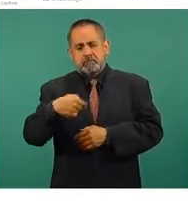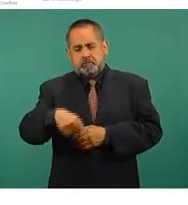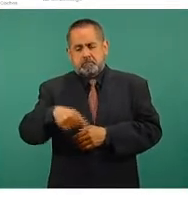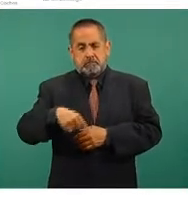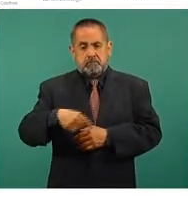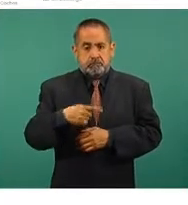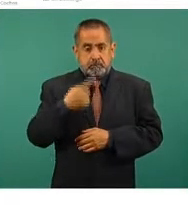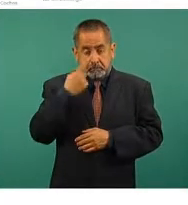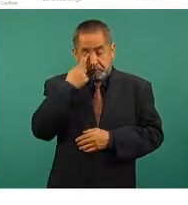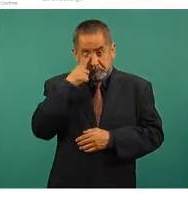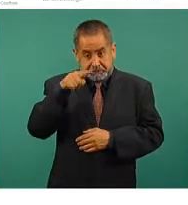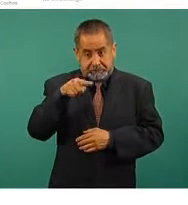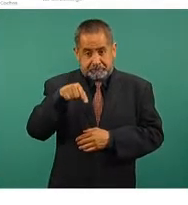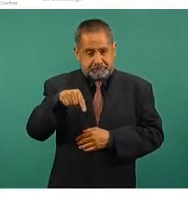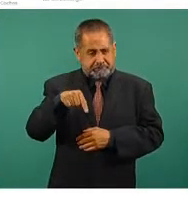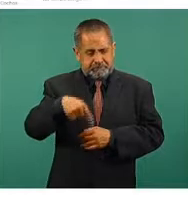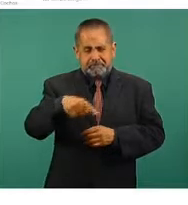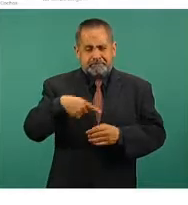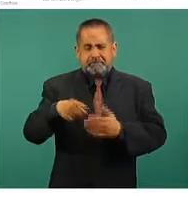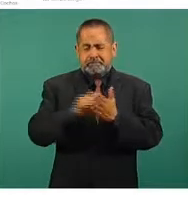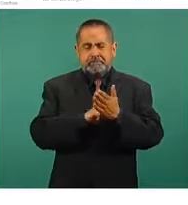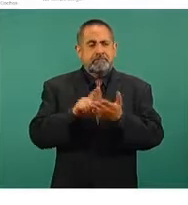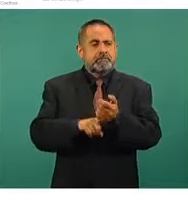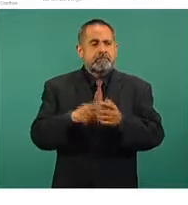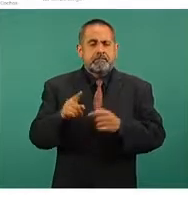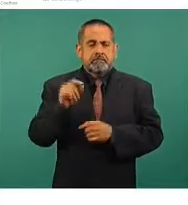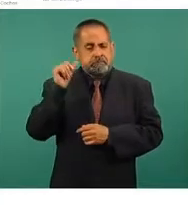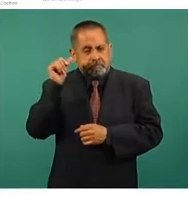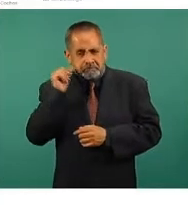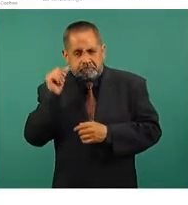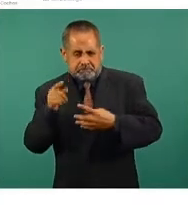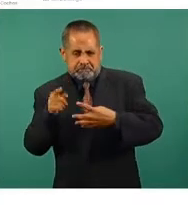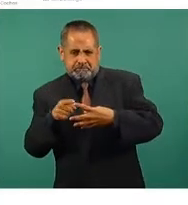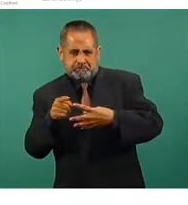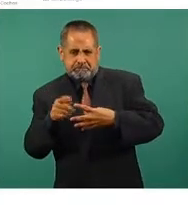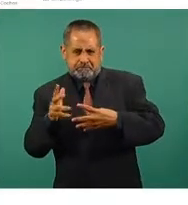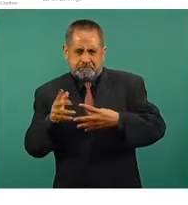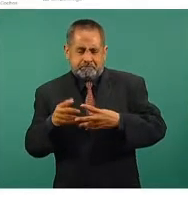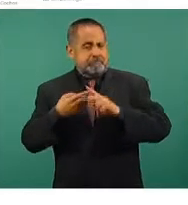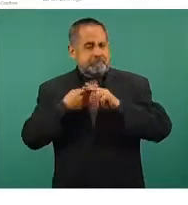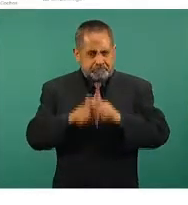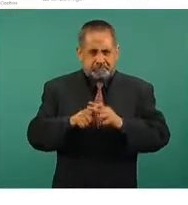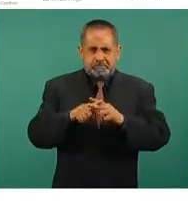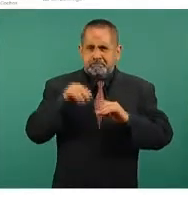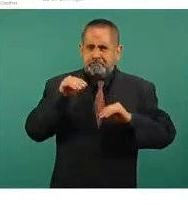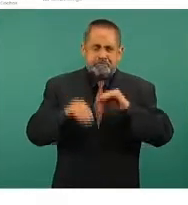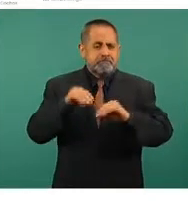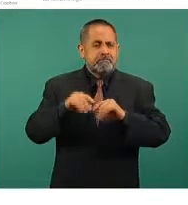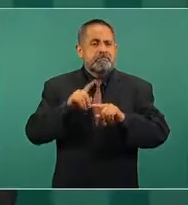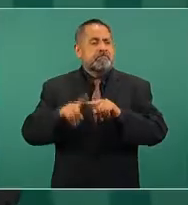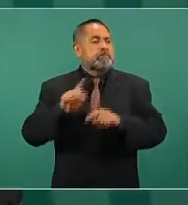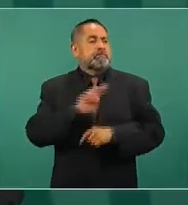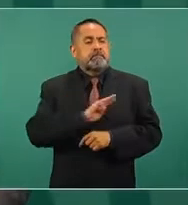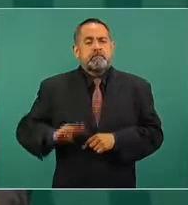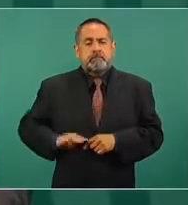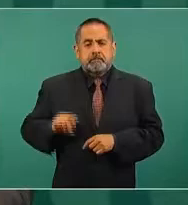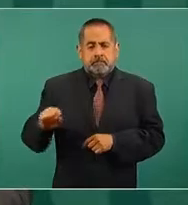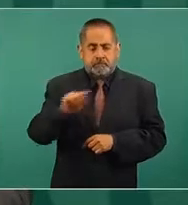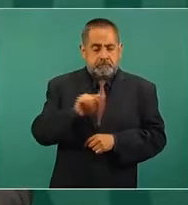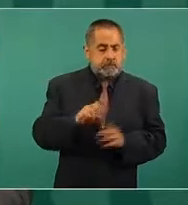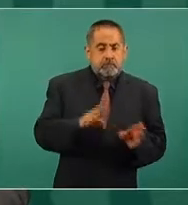mes y la primera semana de abril ya empezar estas obras en estos diferentes municipios. Y la